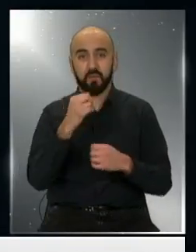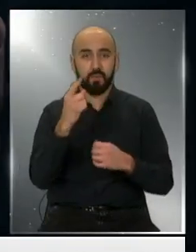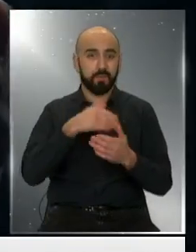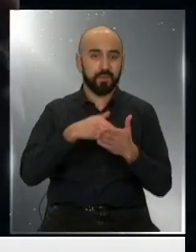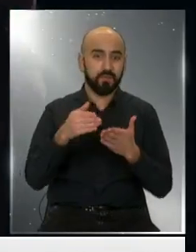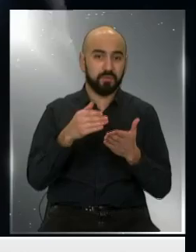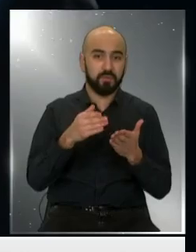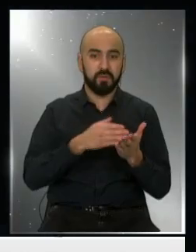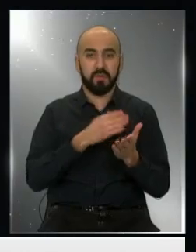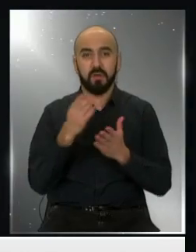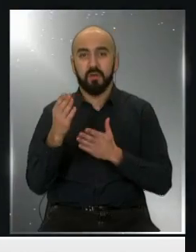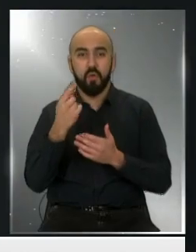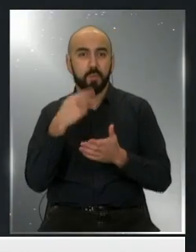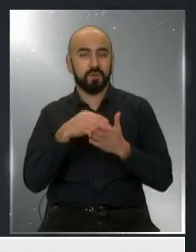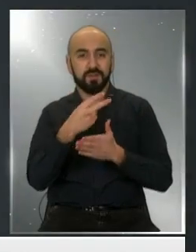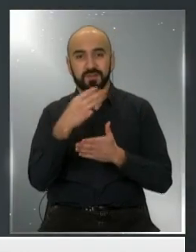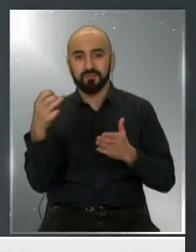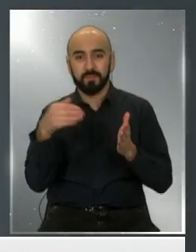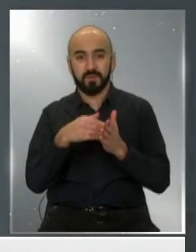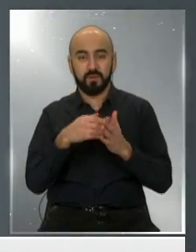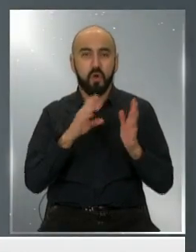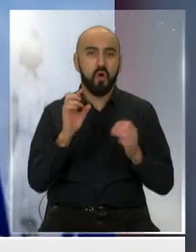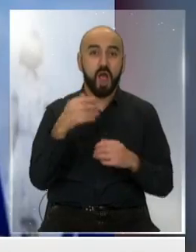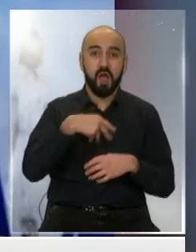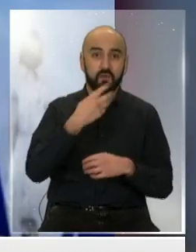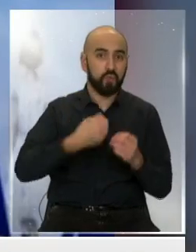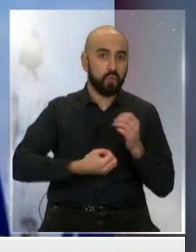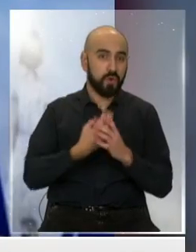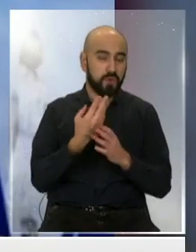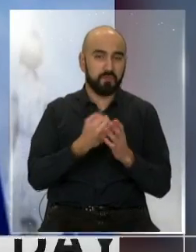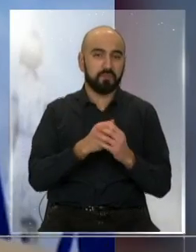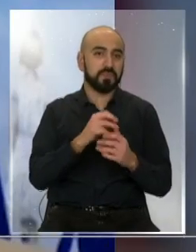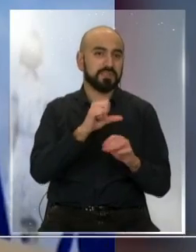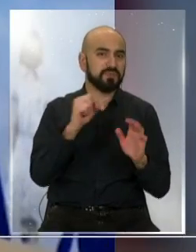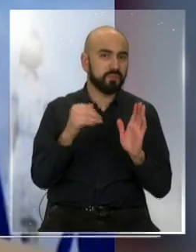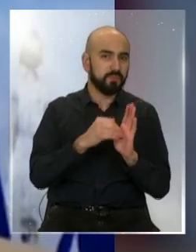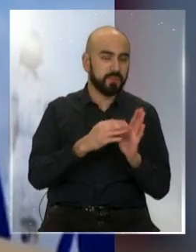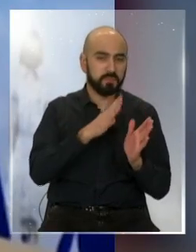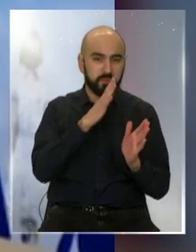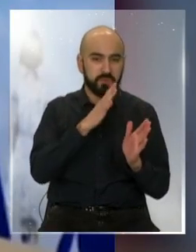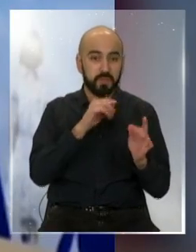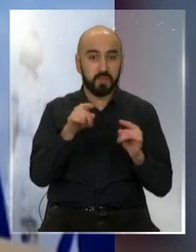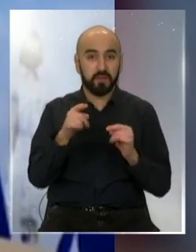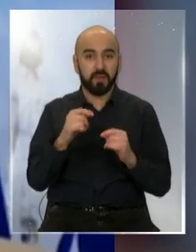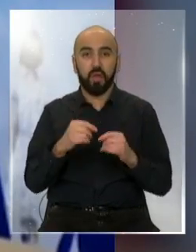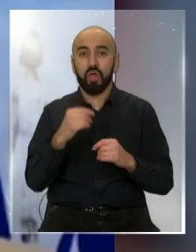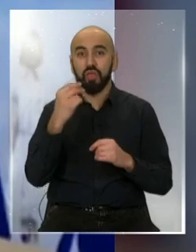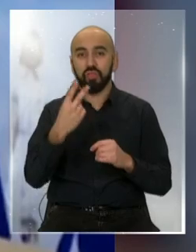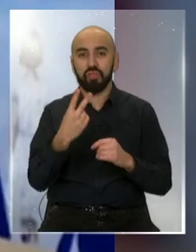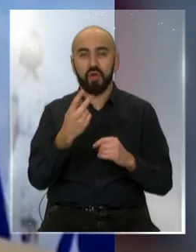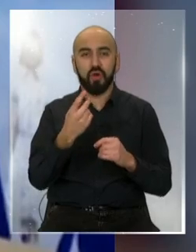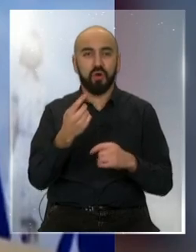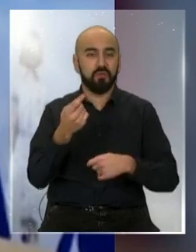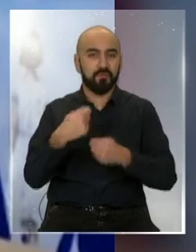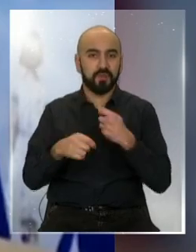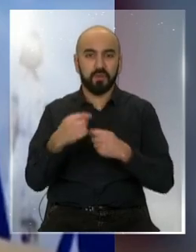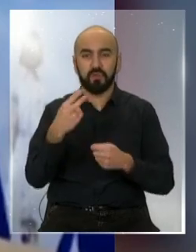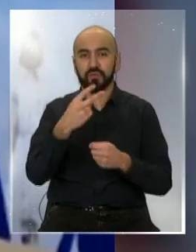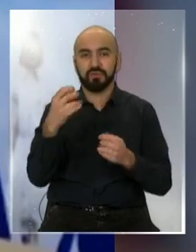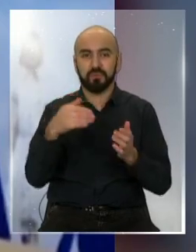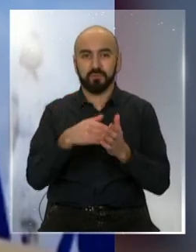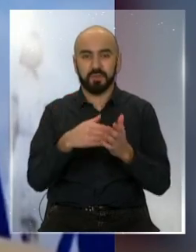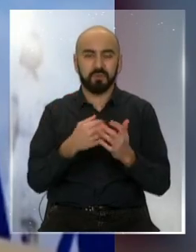300.000, o iPhones que estaban recién salidos de 600.000 pesos, qué sé yo, 2x200.000 o 2x250, que es